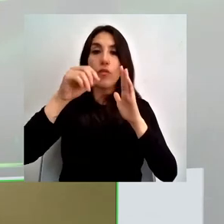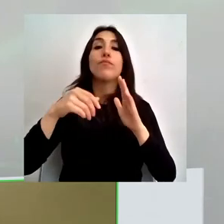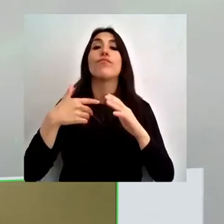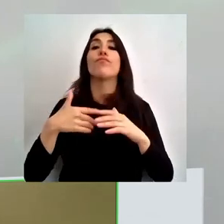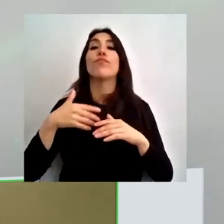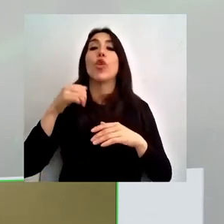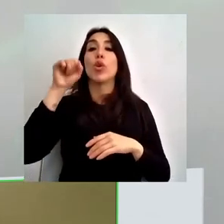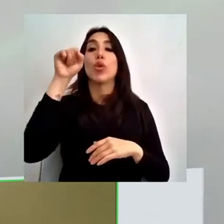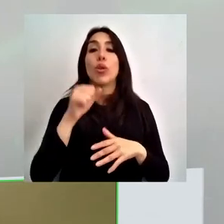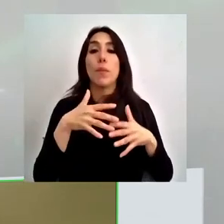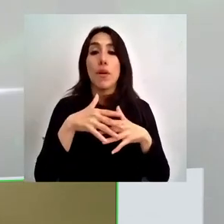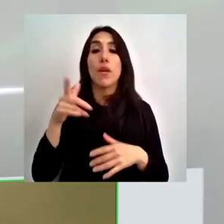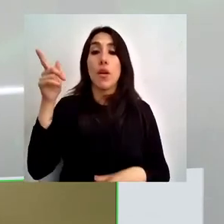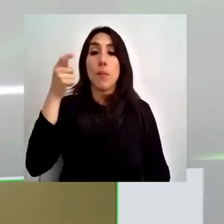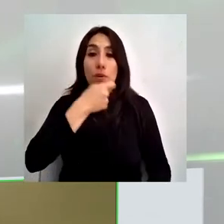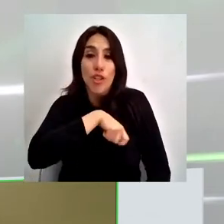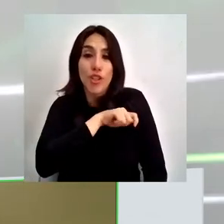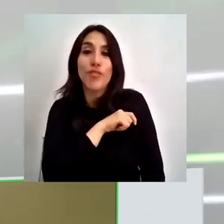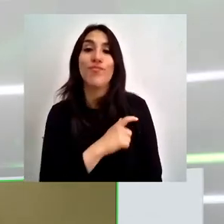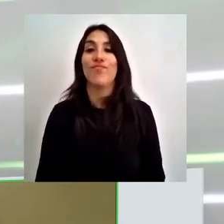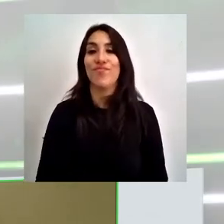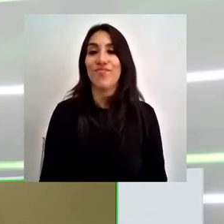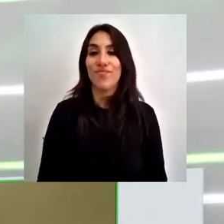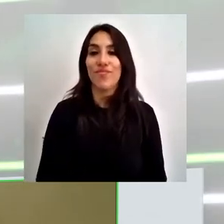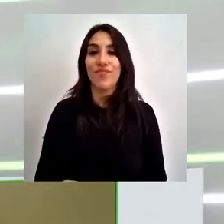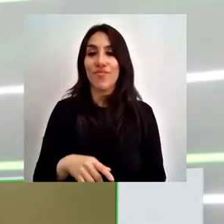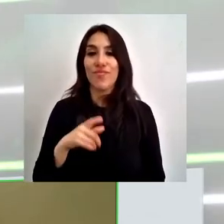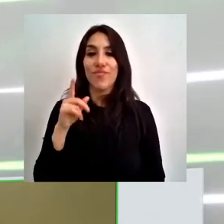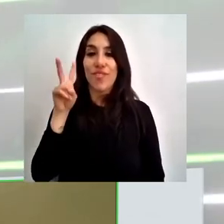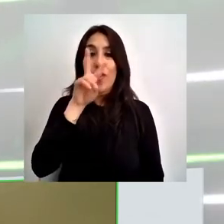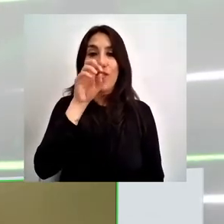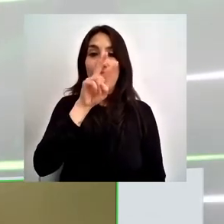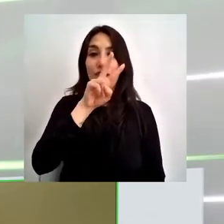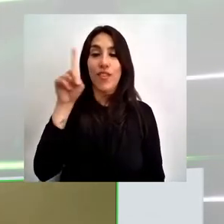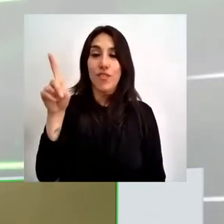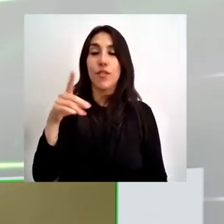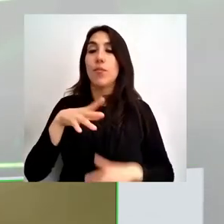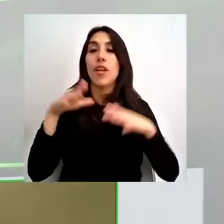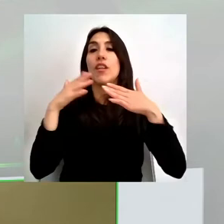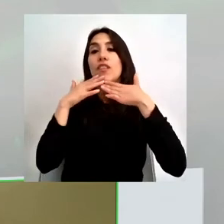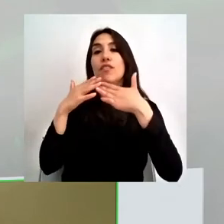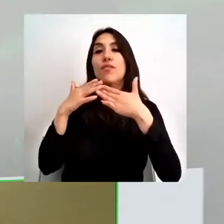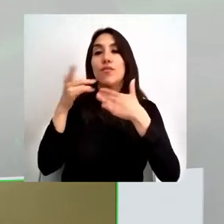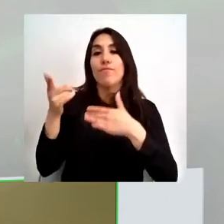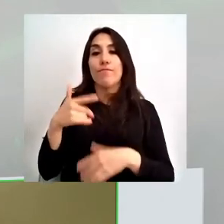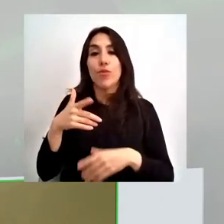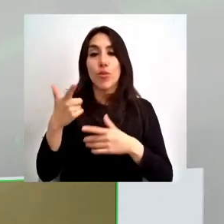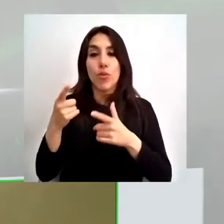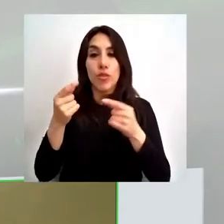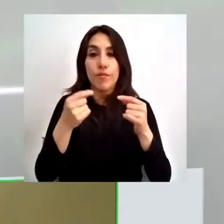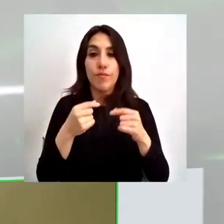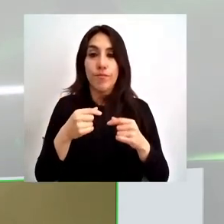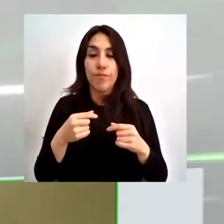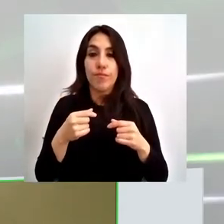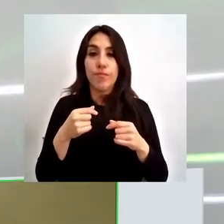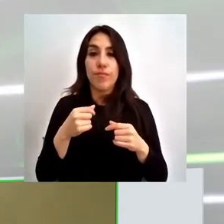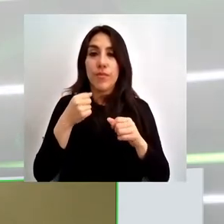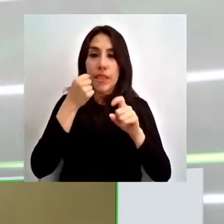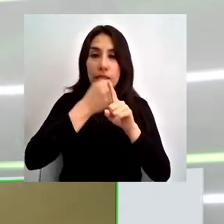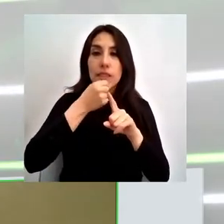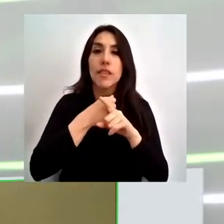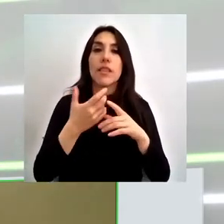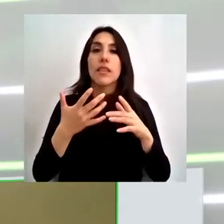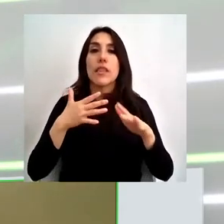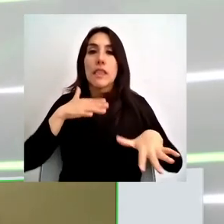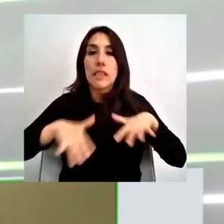2021 le agradecemos todo lo que ha hecho por la protección de los derechos de las personas con discapacidad y le